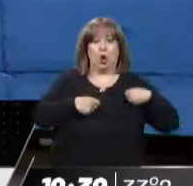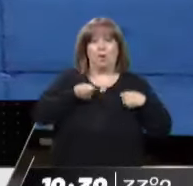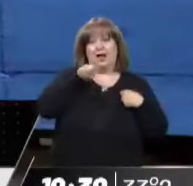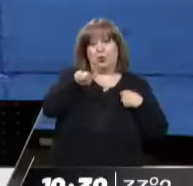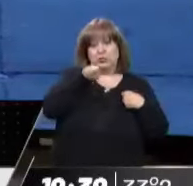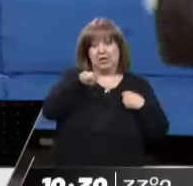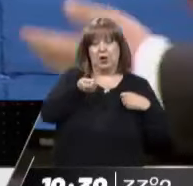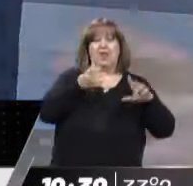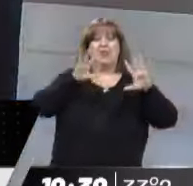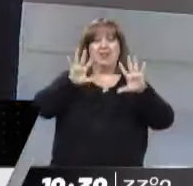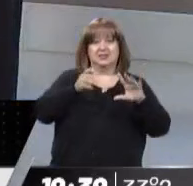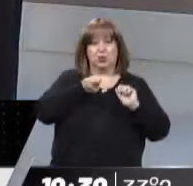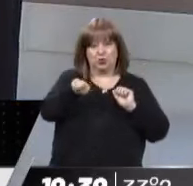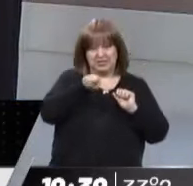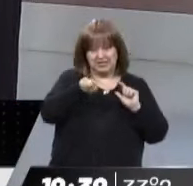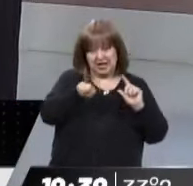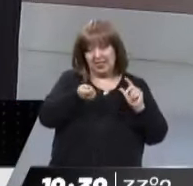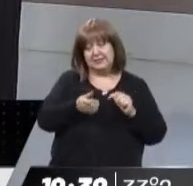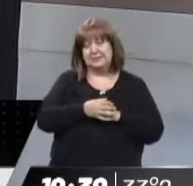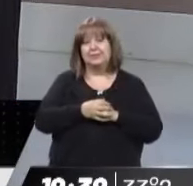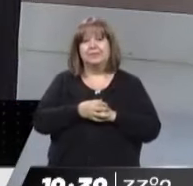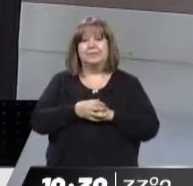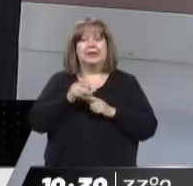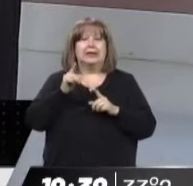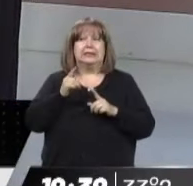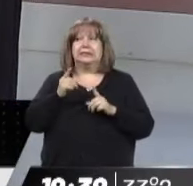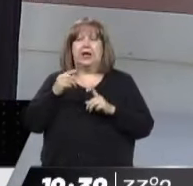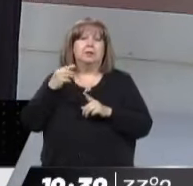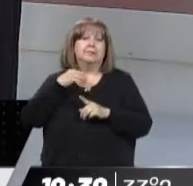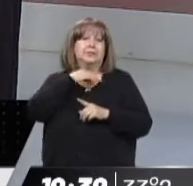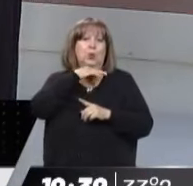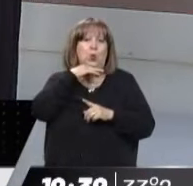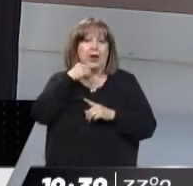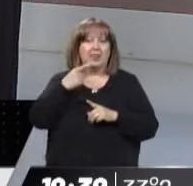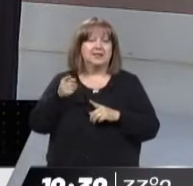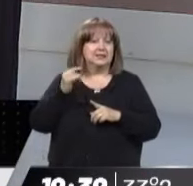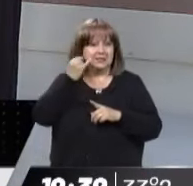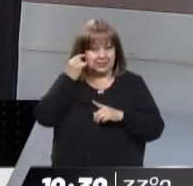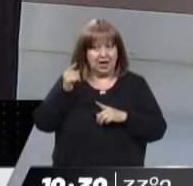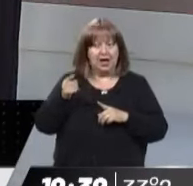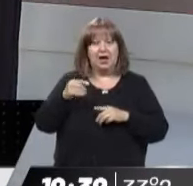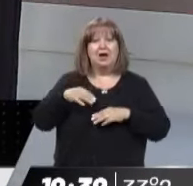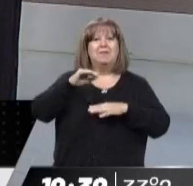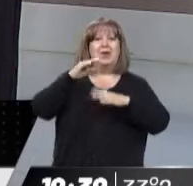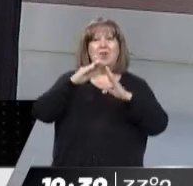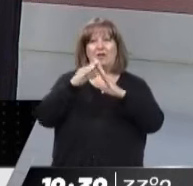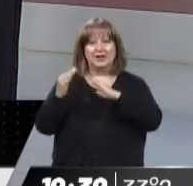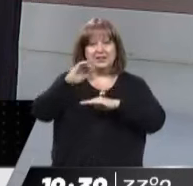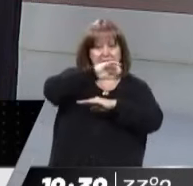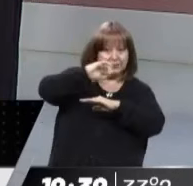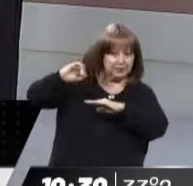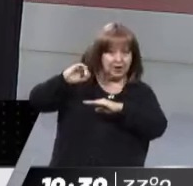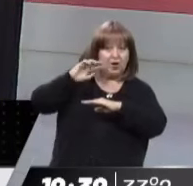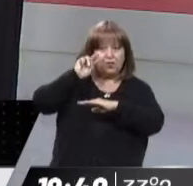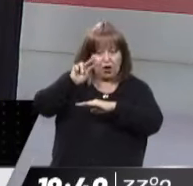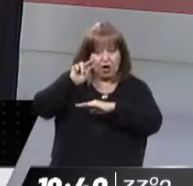asesino. Esta persona lógicamente va a ser citada, además de las veces en las cuales ya ha declarado. Claro. Esta persona que vio todo, entendemos desde su